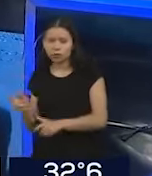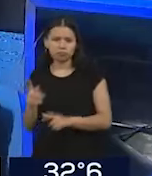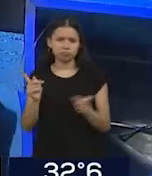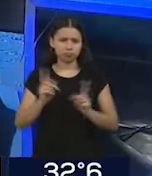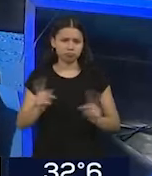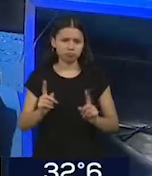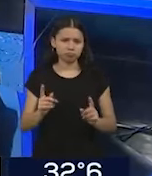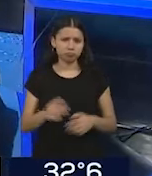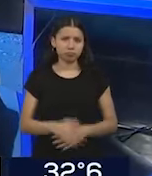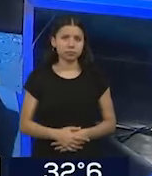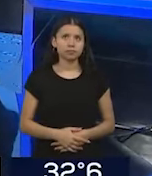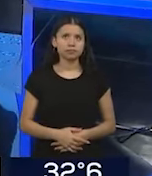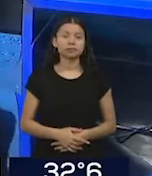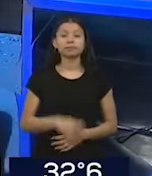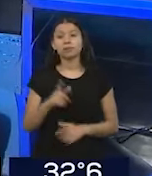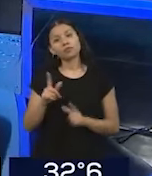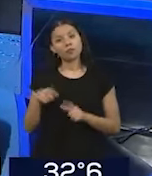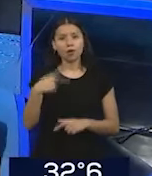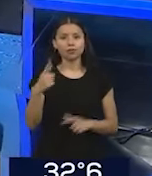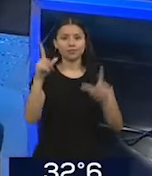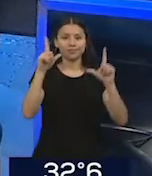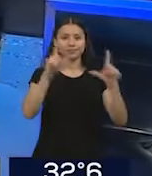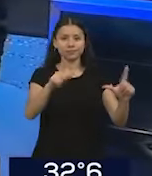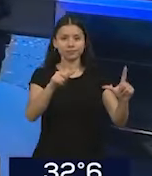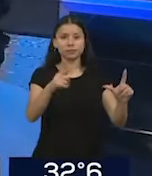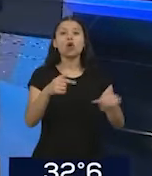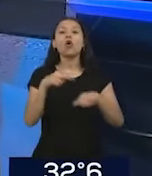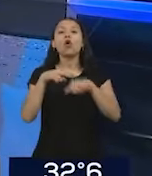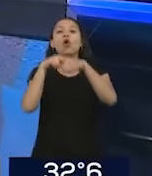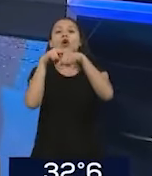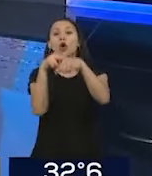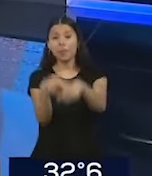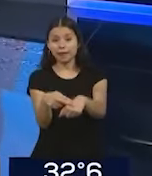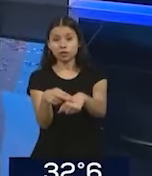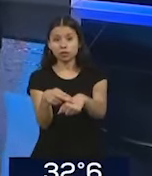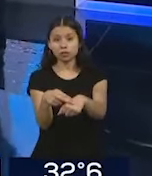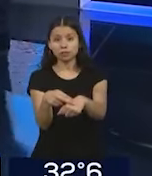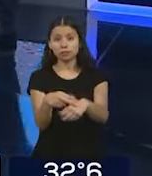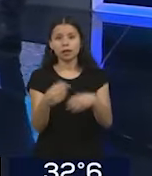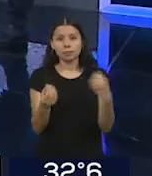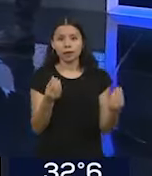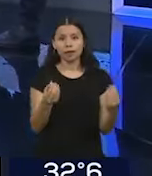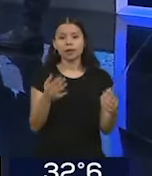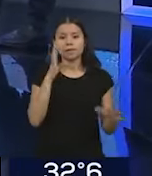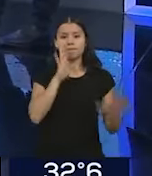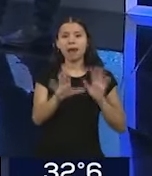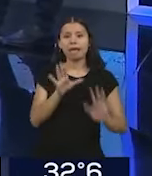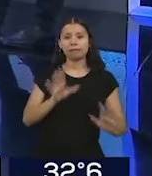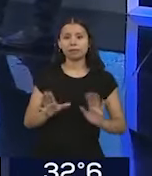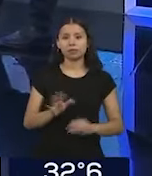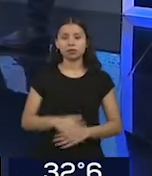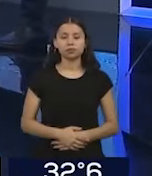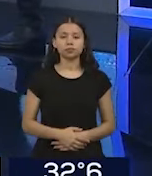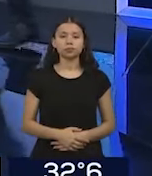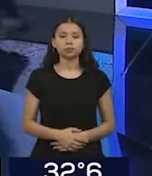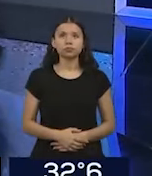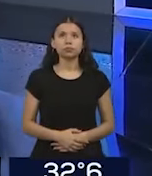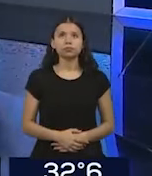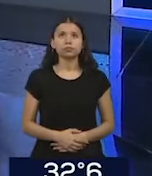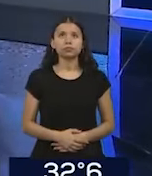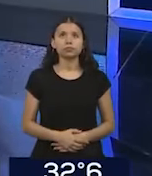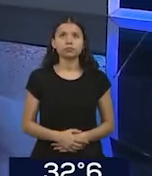otra que pantalla. Vamos a ver otra placa con algunas recomendaciones, como para tratar de salir de esta situación. Recomendaciones para evitar